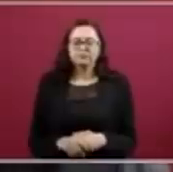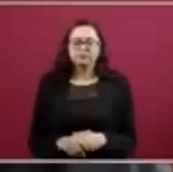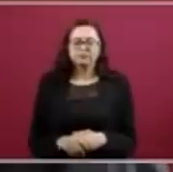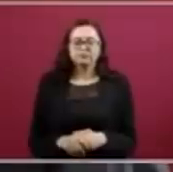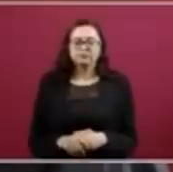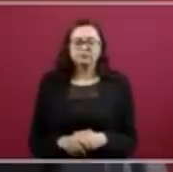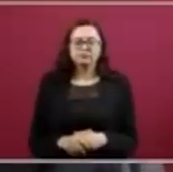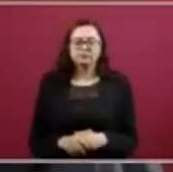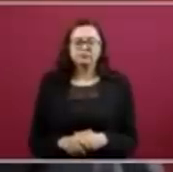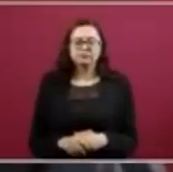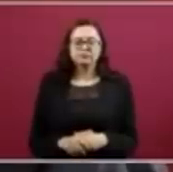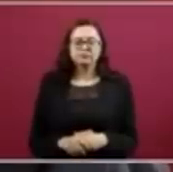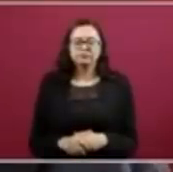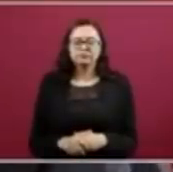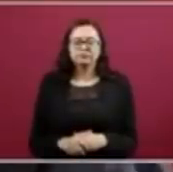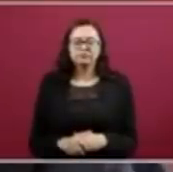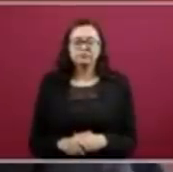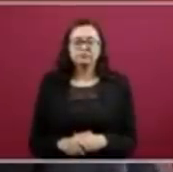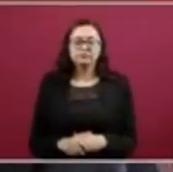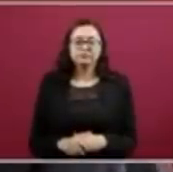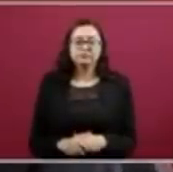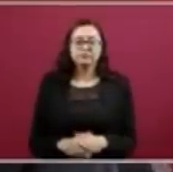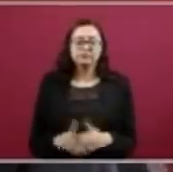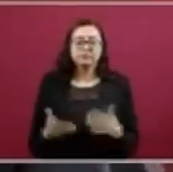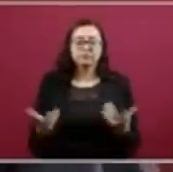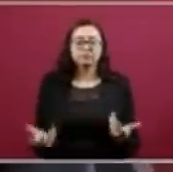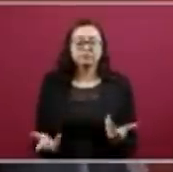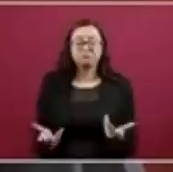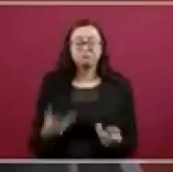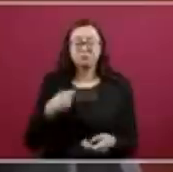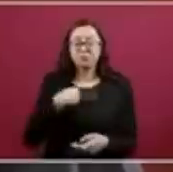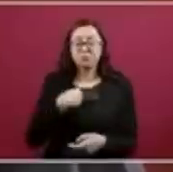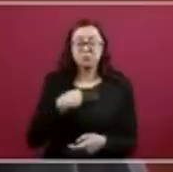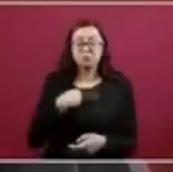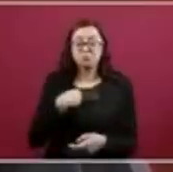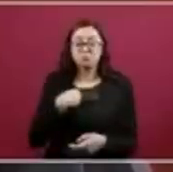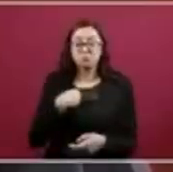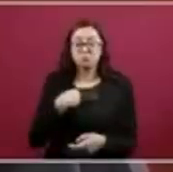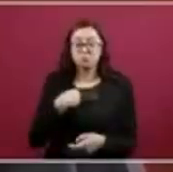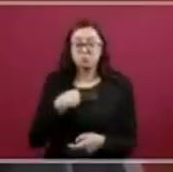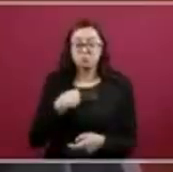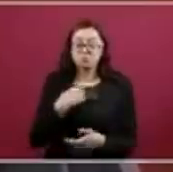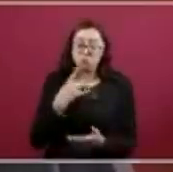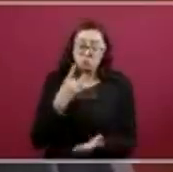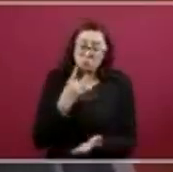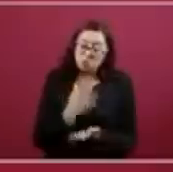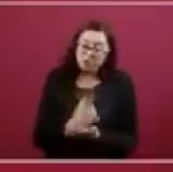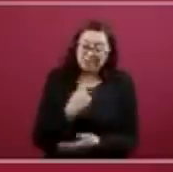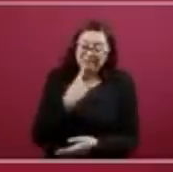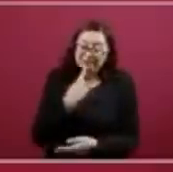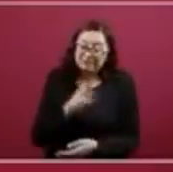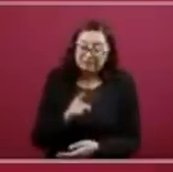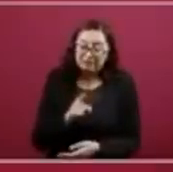Lo único que puedo reprochar de manera fraterna,